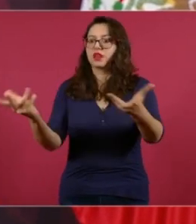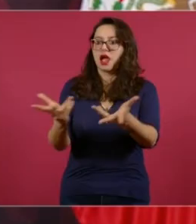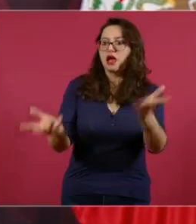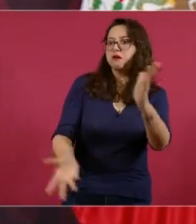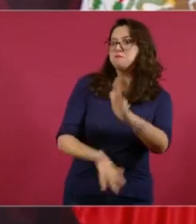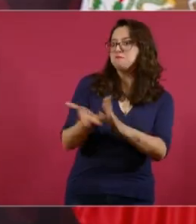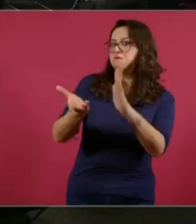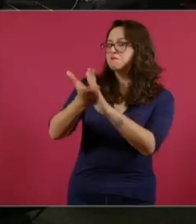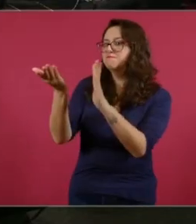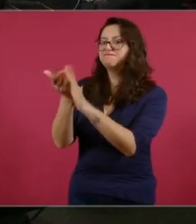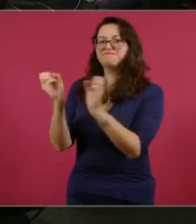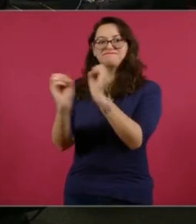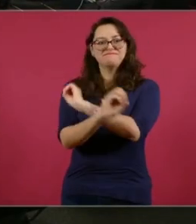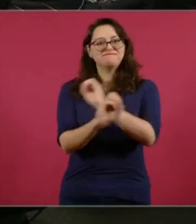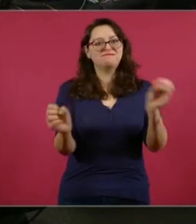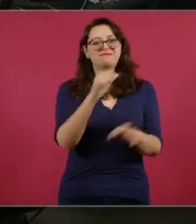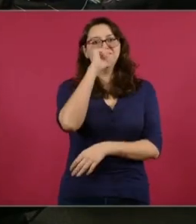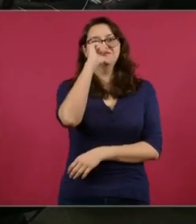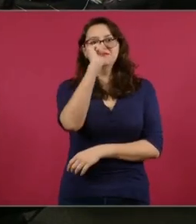por administración